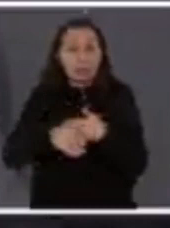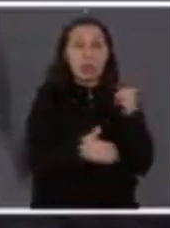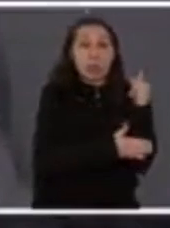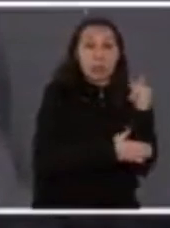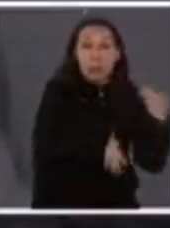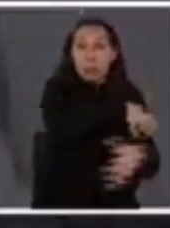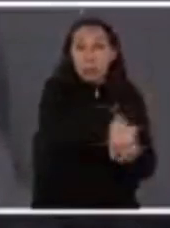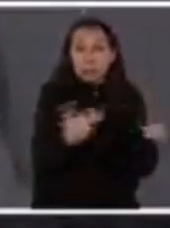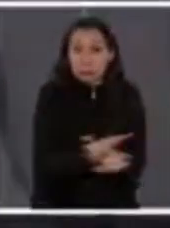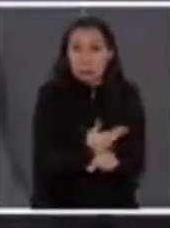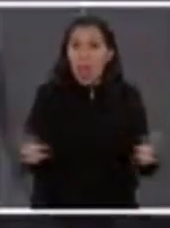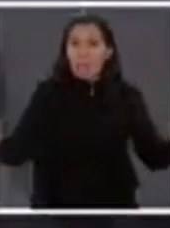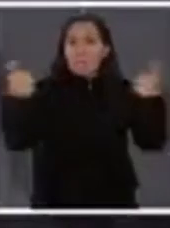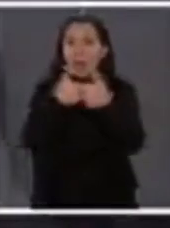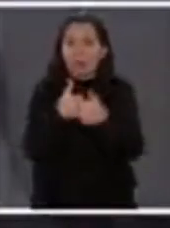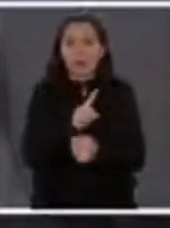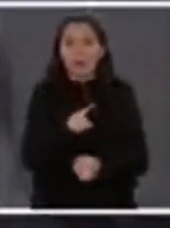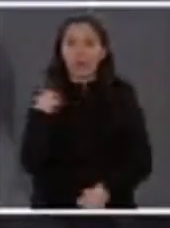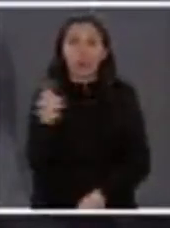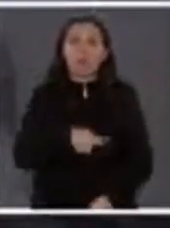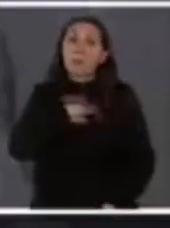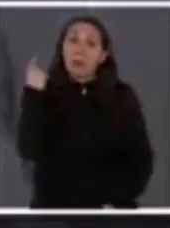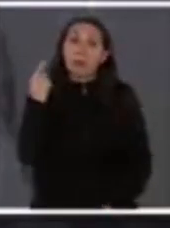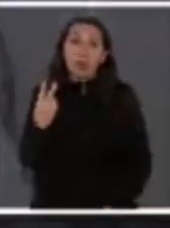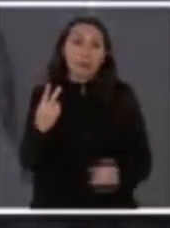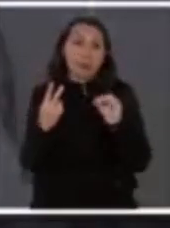izquierda, no es que se empaten, es que todos perdemos 2-0.